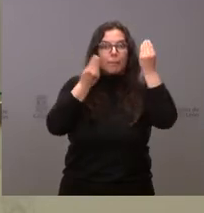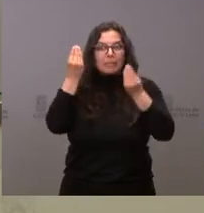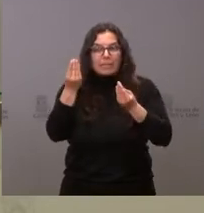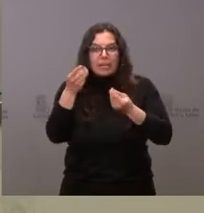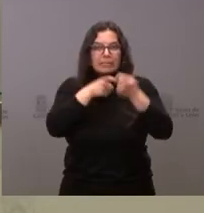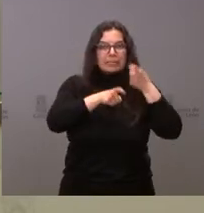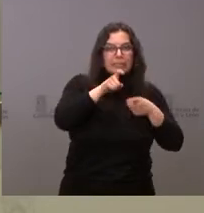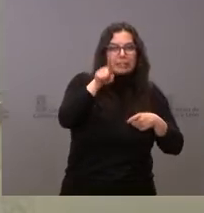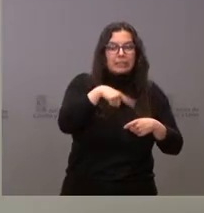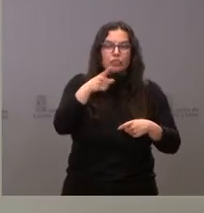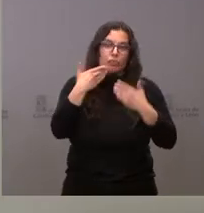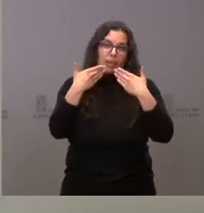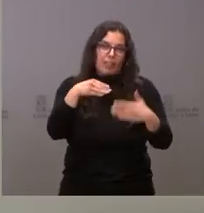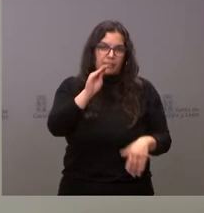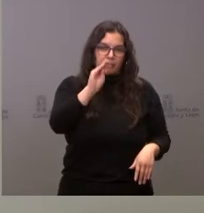gracias